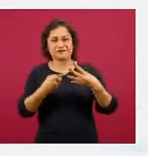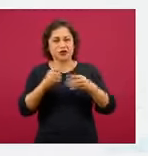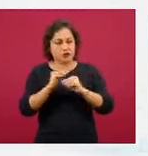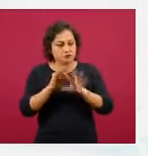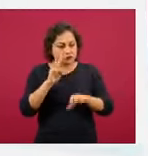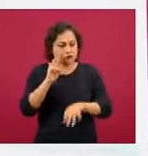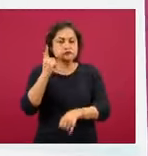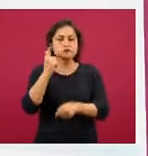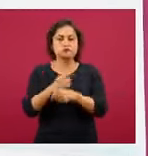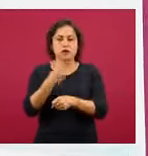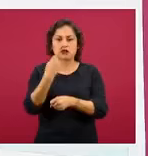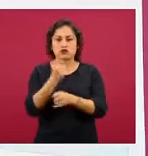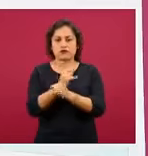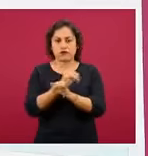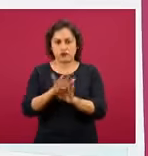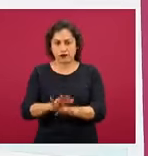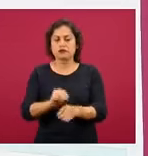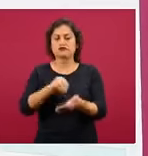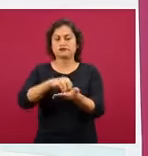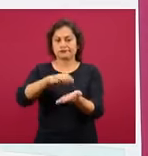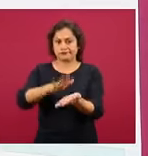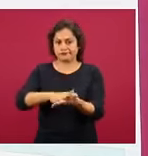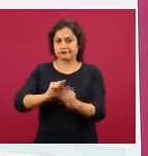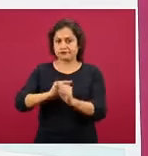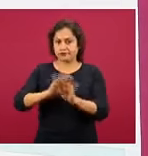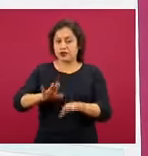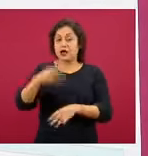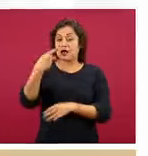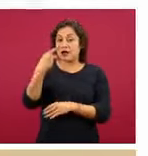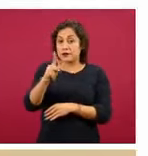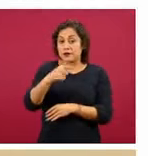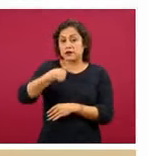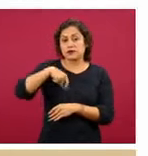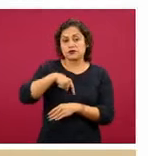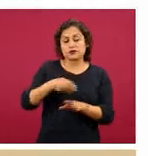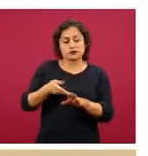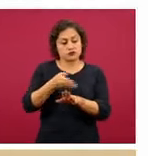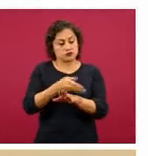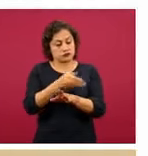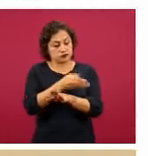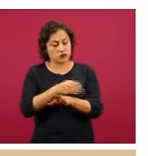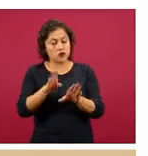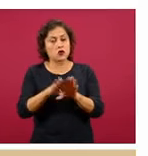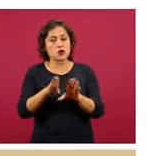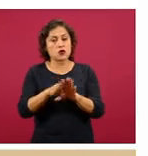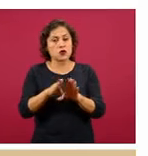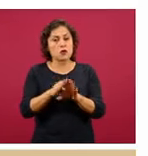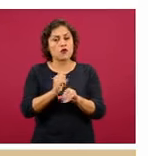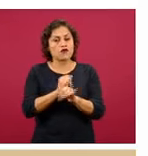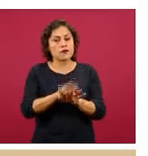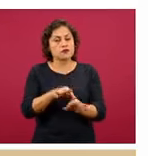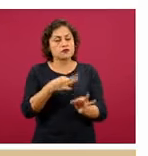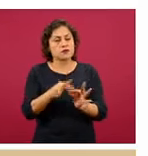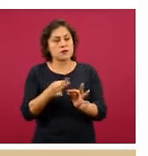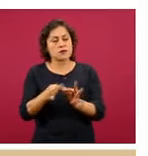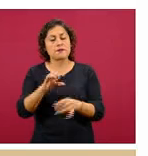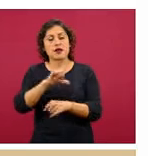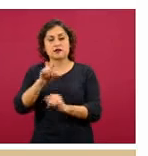subregistro, aunque creemos que por los datos como se fueron presentando en el descenso, prácticamente ya está en los mismos